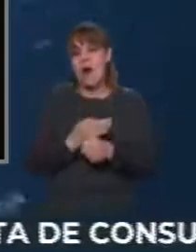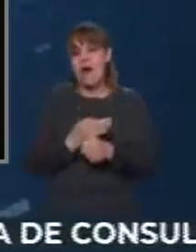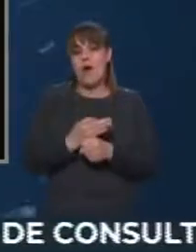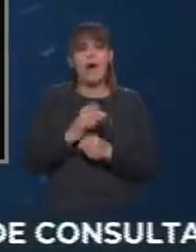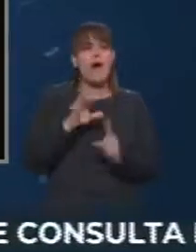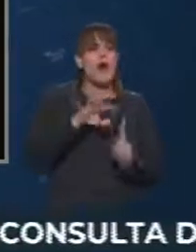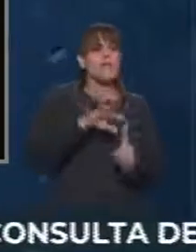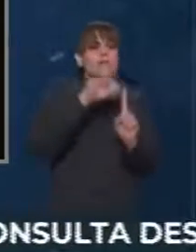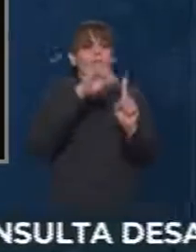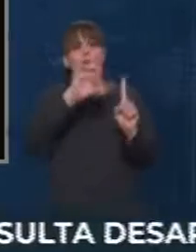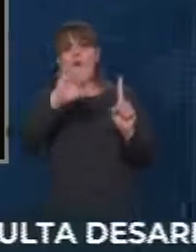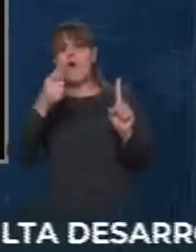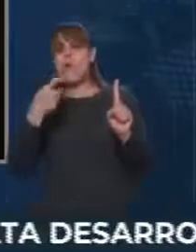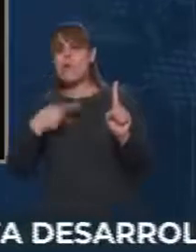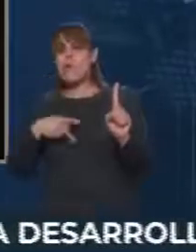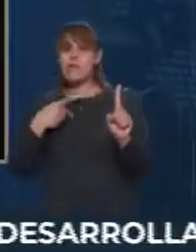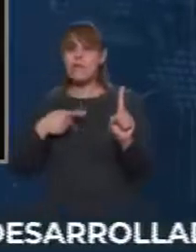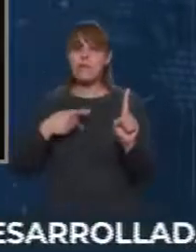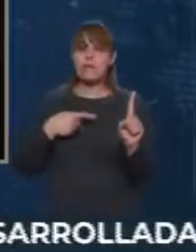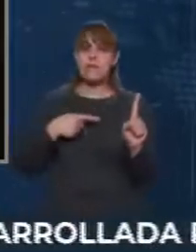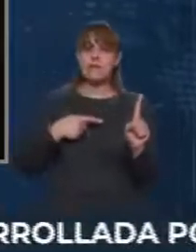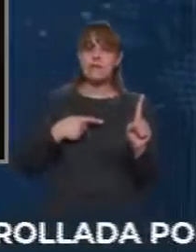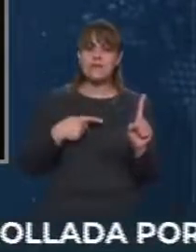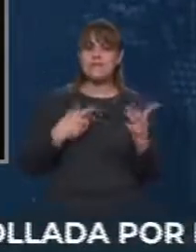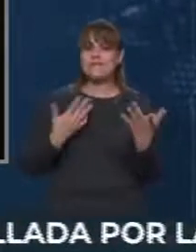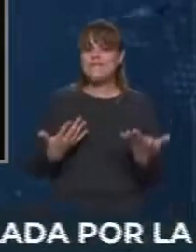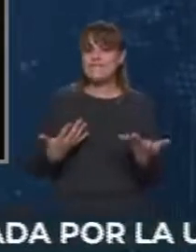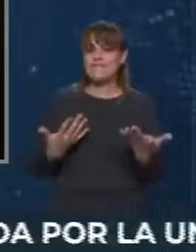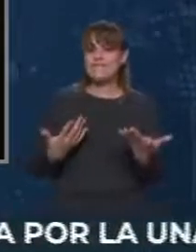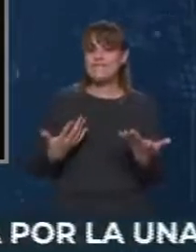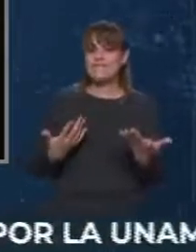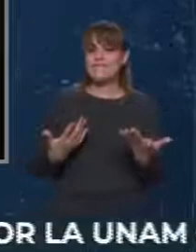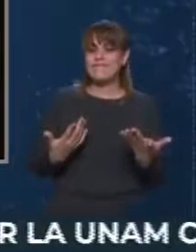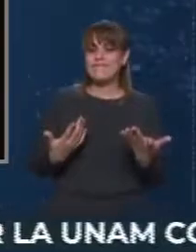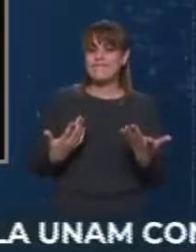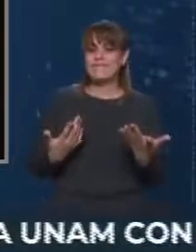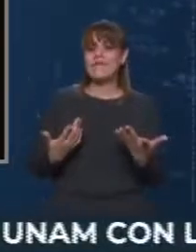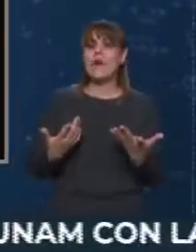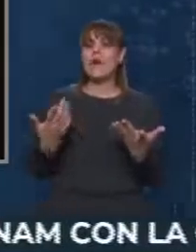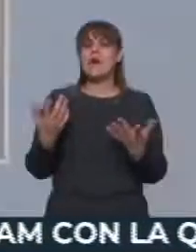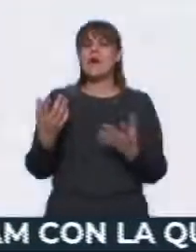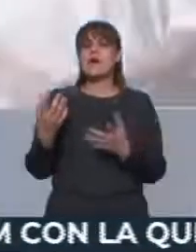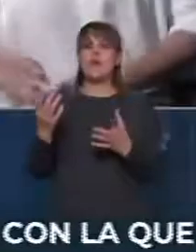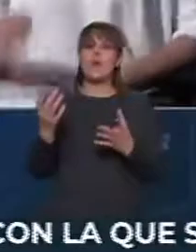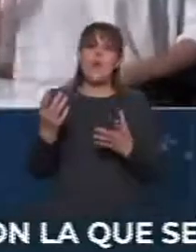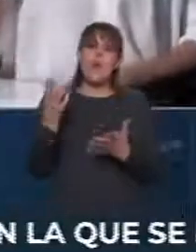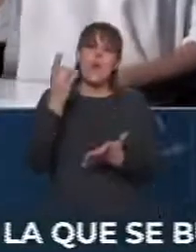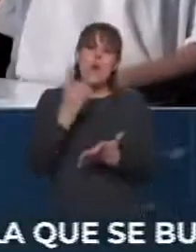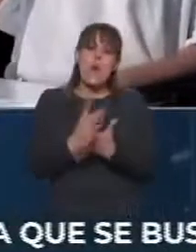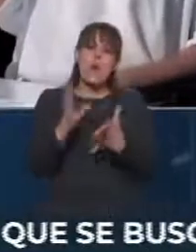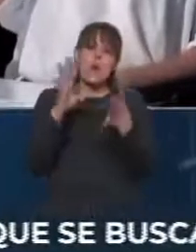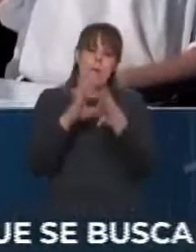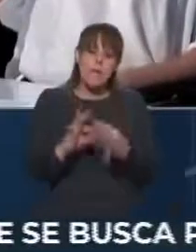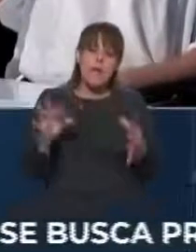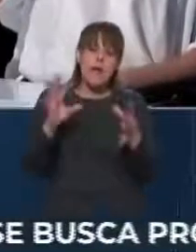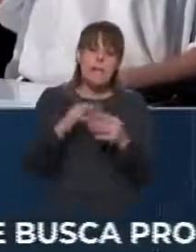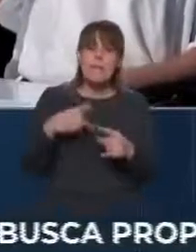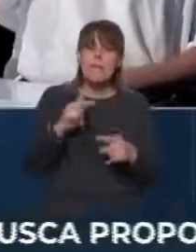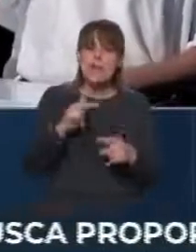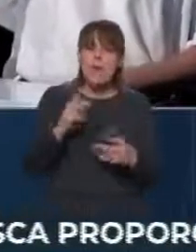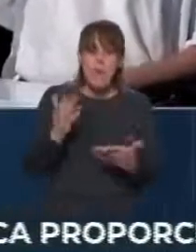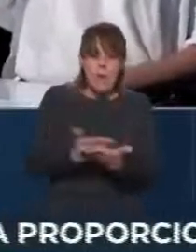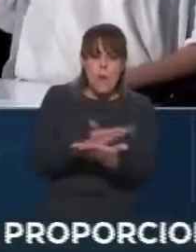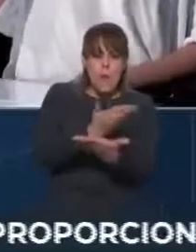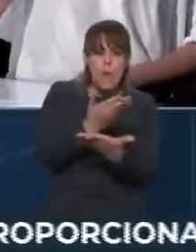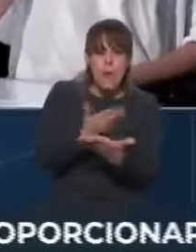decir, no hay el discurso, yo dije el discurso. Bueno, hay un discurso, pero se queda en el discurso. Al final no hay nadie que esté